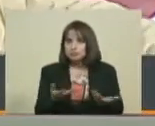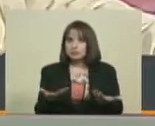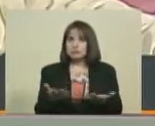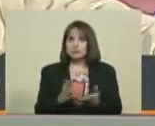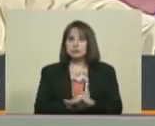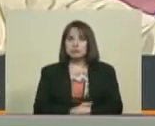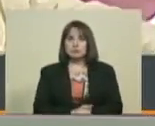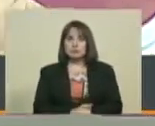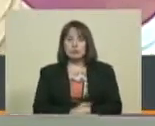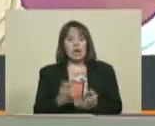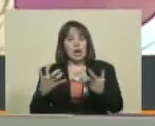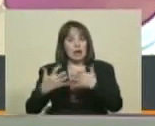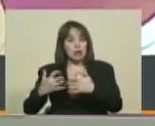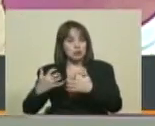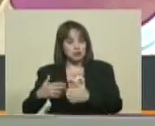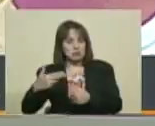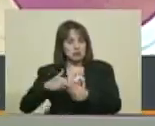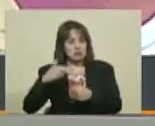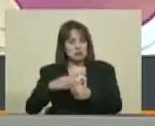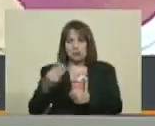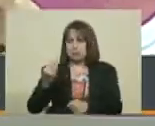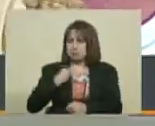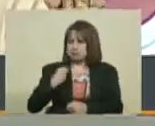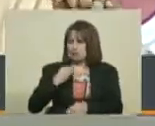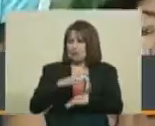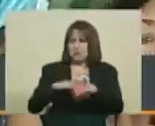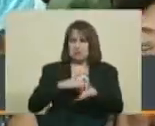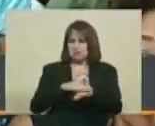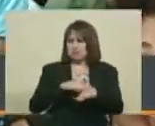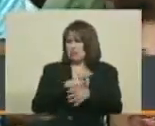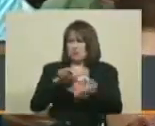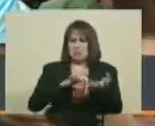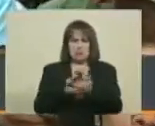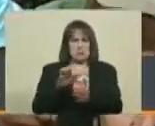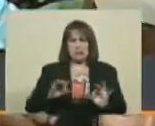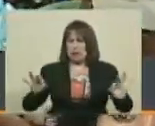Y si de la industria petrolera me decían, no hay problema, no problem,